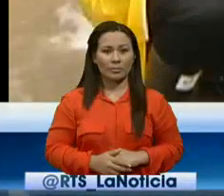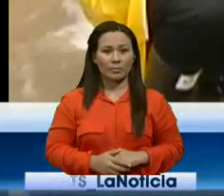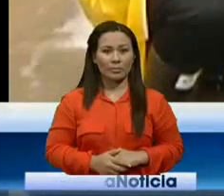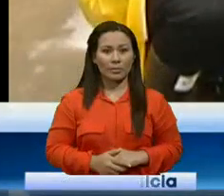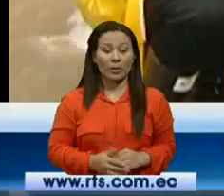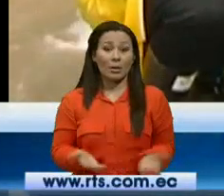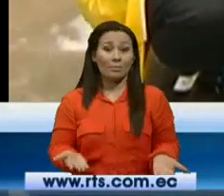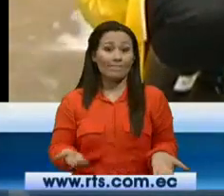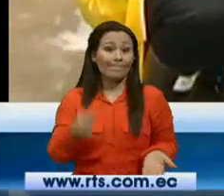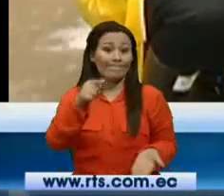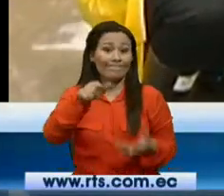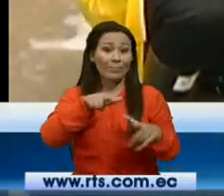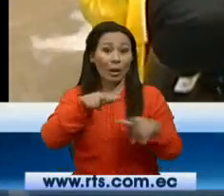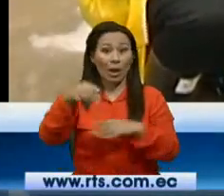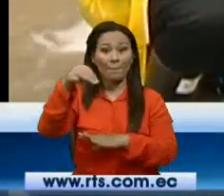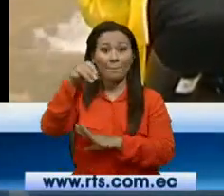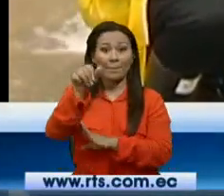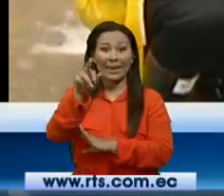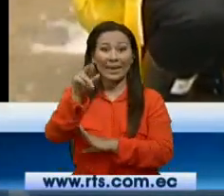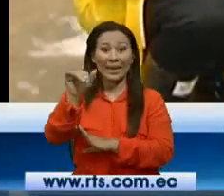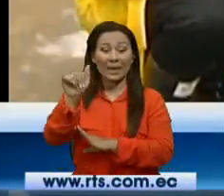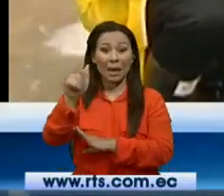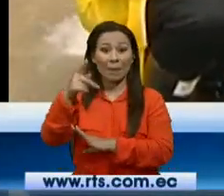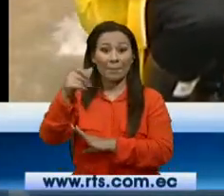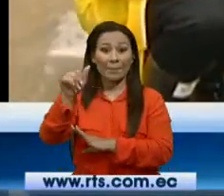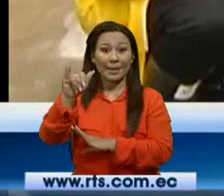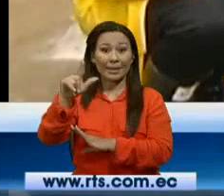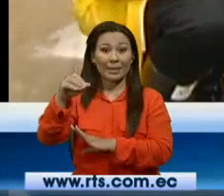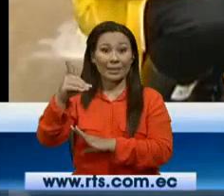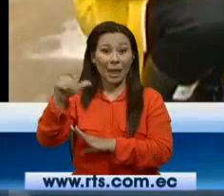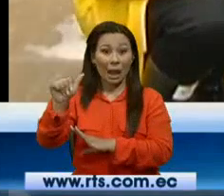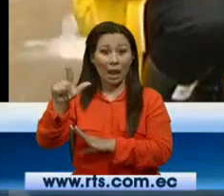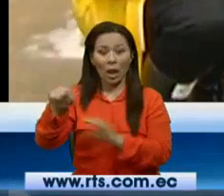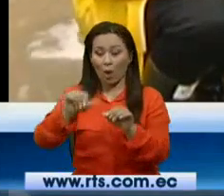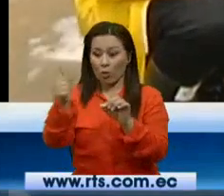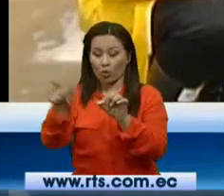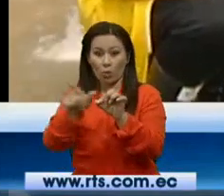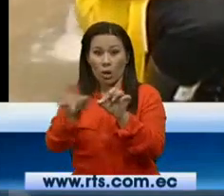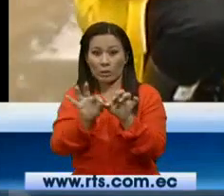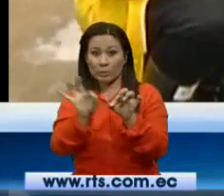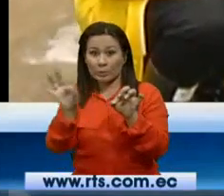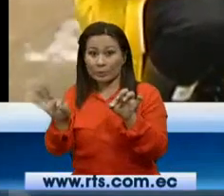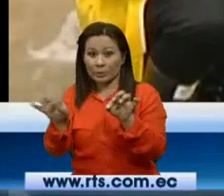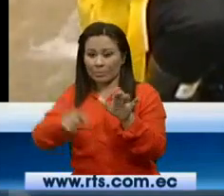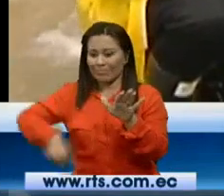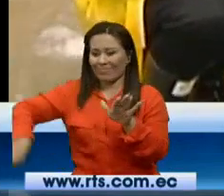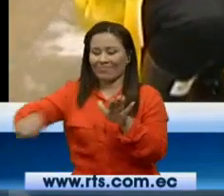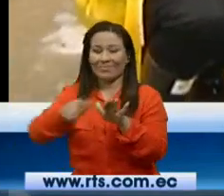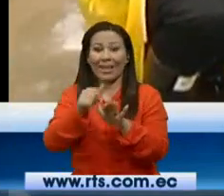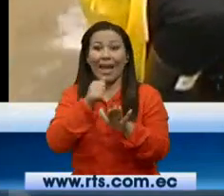En la cooperativa María Paidal, la fuerza del agua provocó la abertura de un canal improvisado,